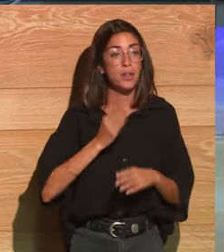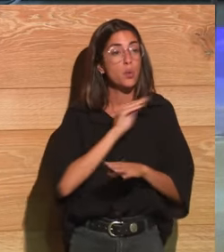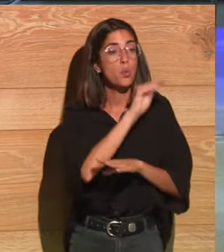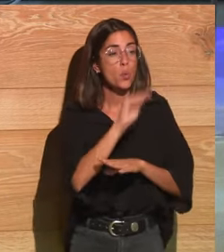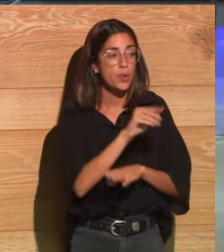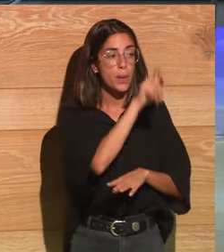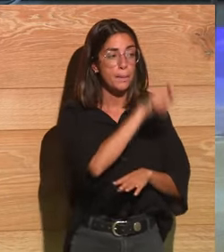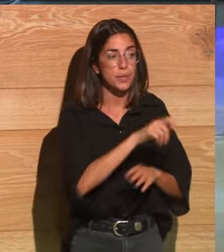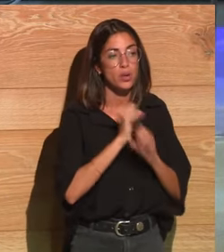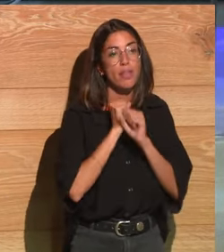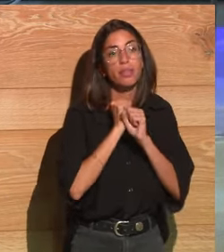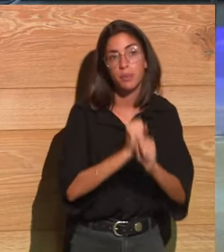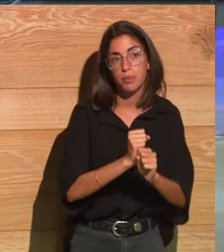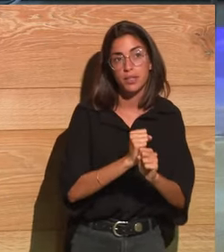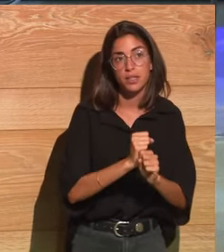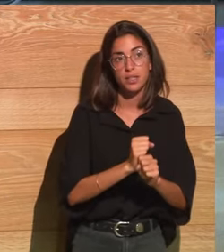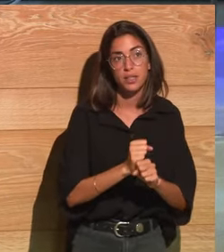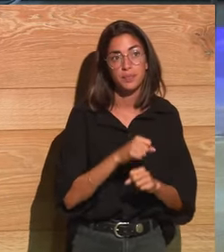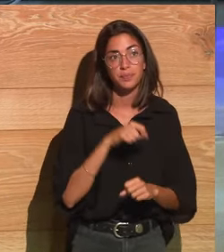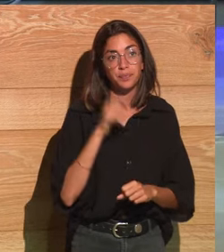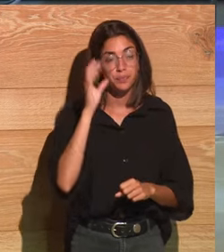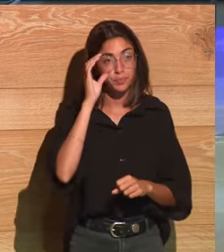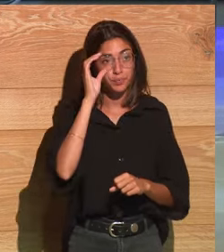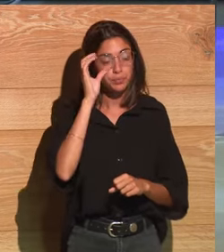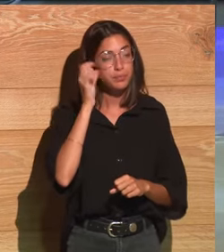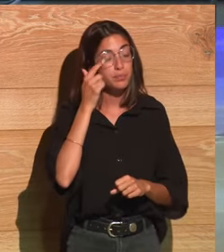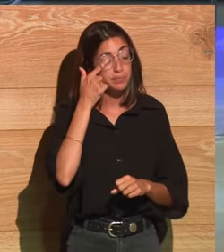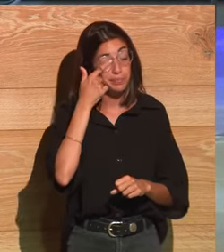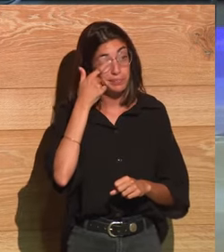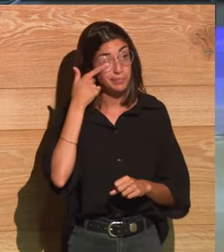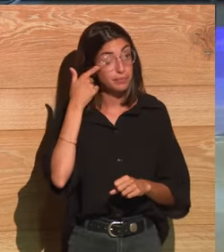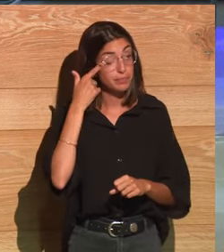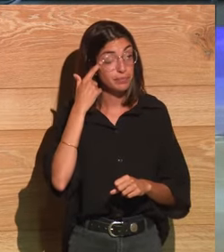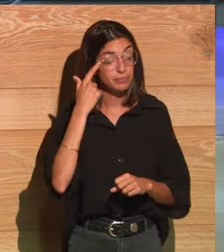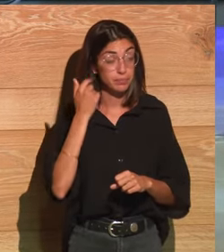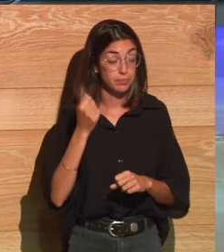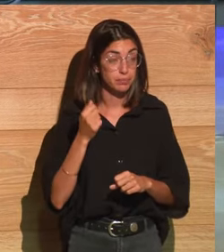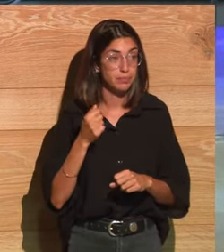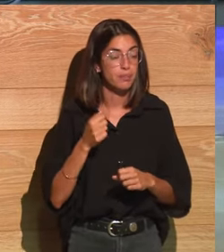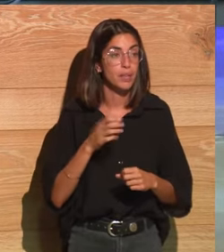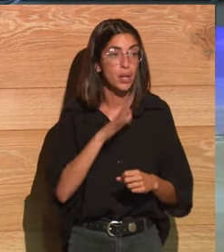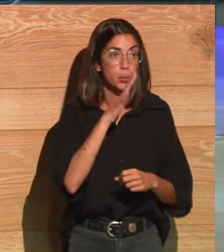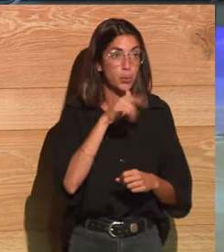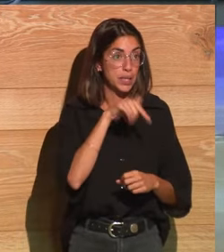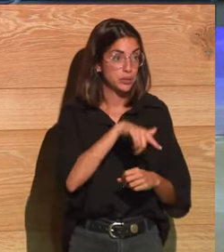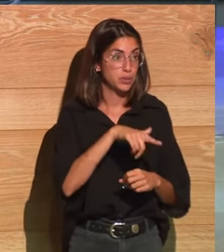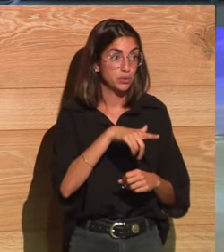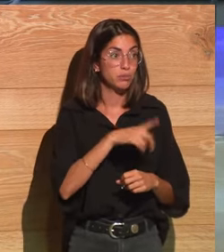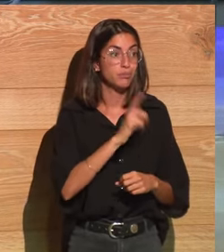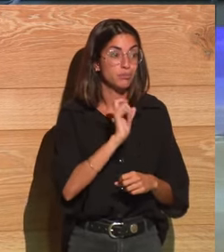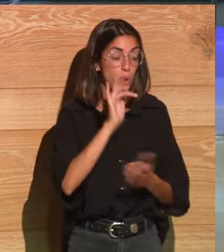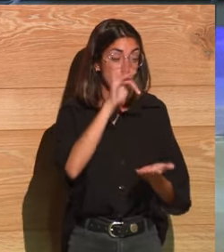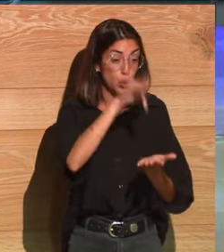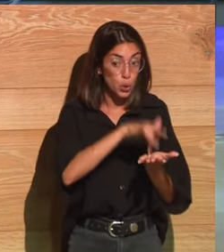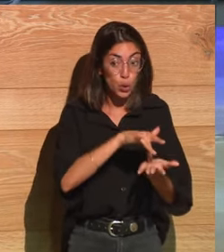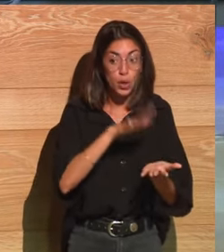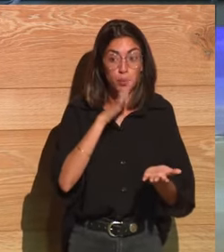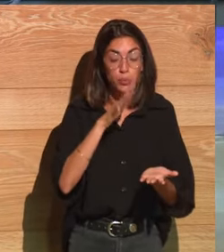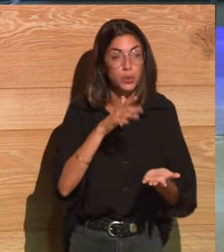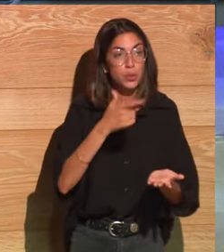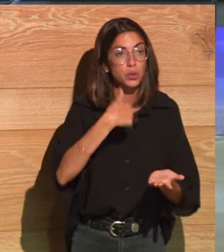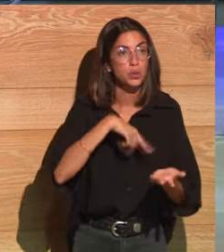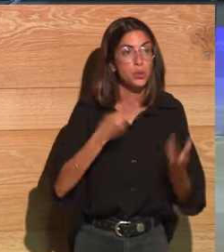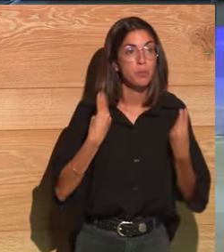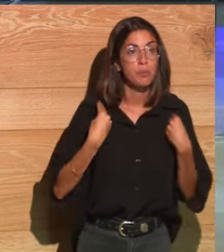kit precisamente de que vivamos tan años, que es otra de las paradojas que podemos tener en nuestra especie. Que vivimos muchos más años, pero